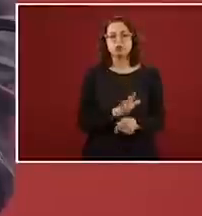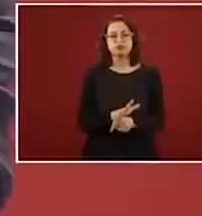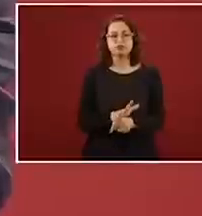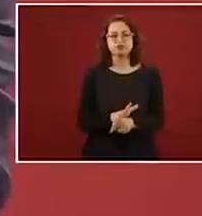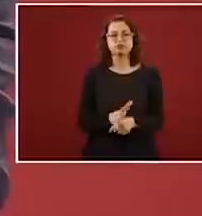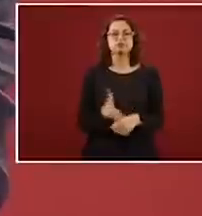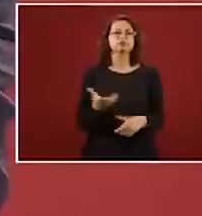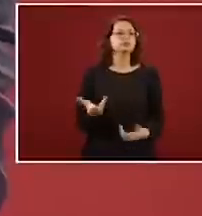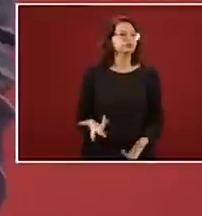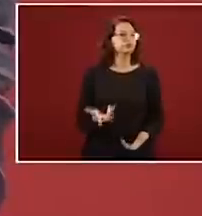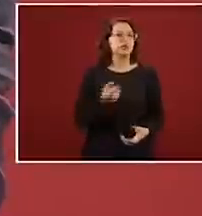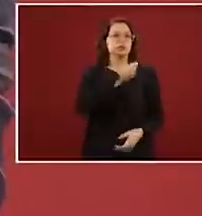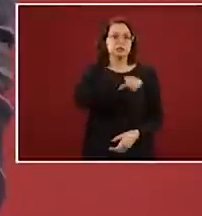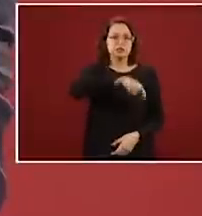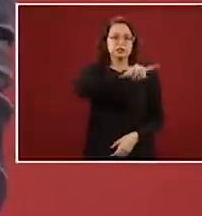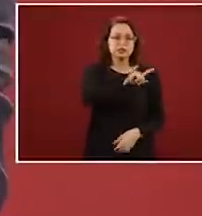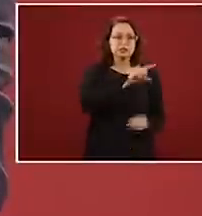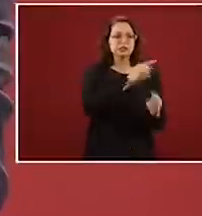equipo médico,